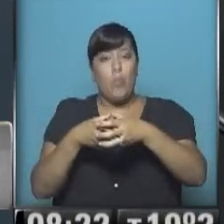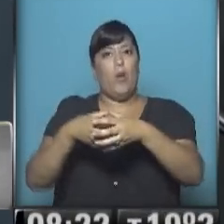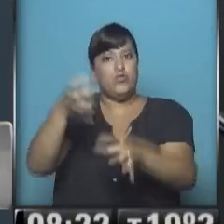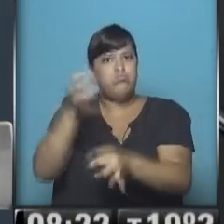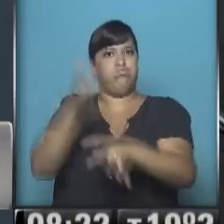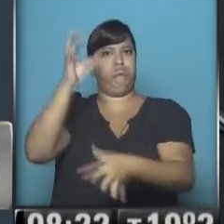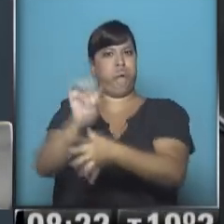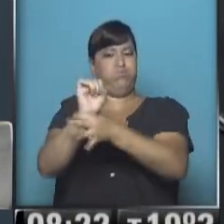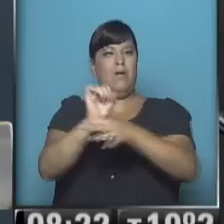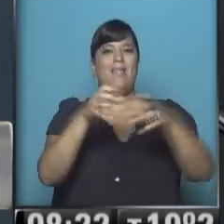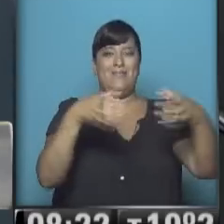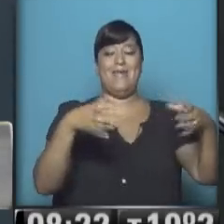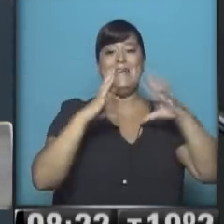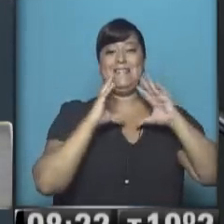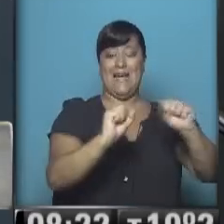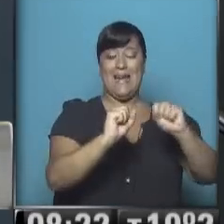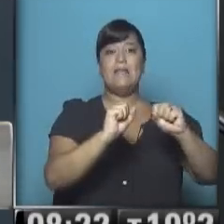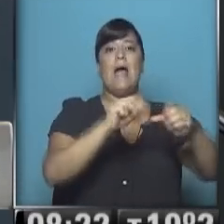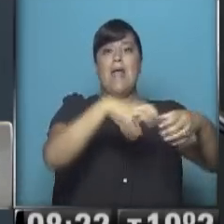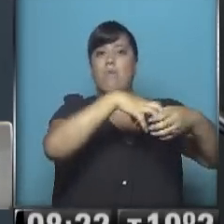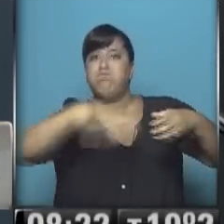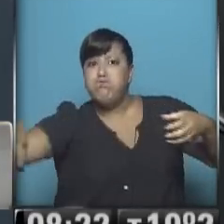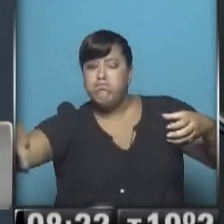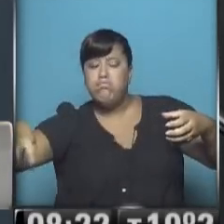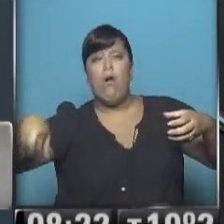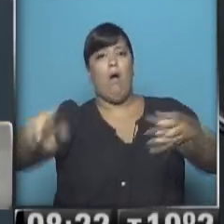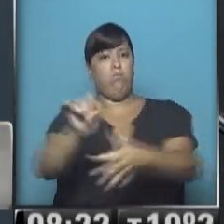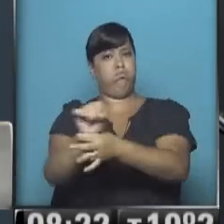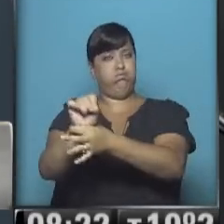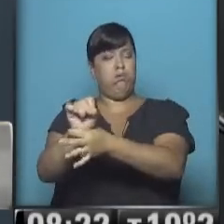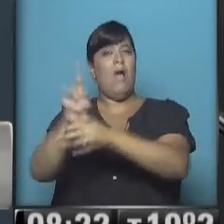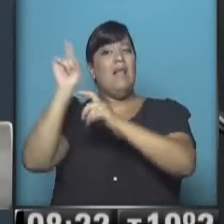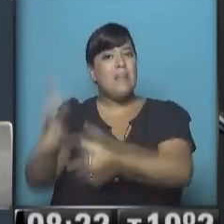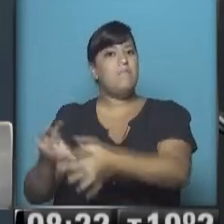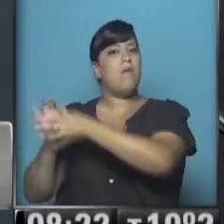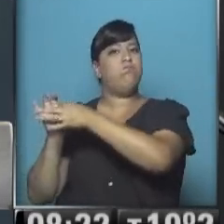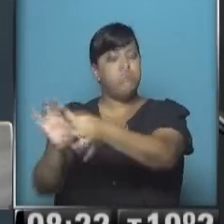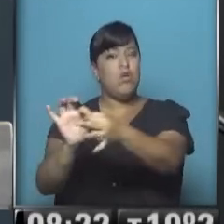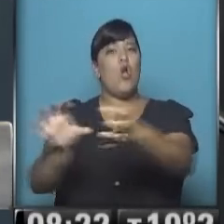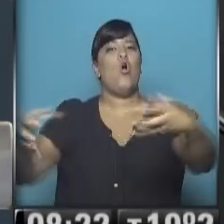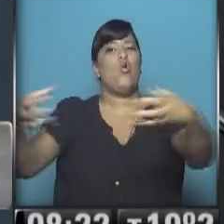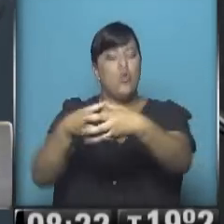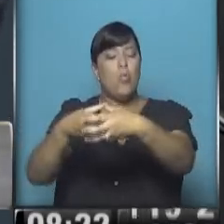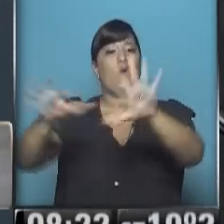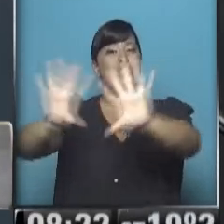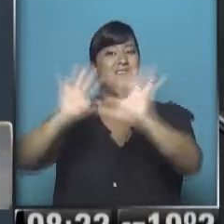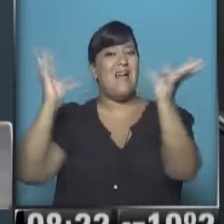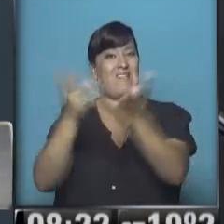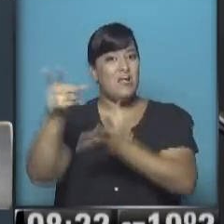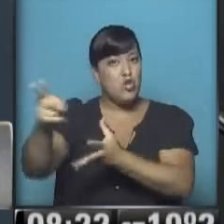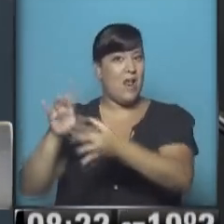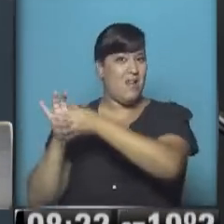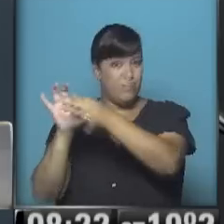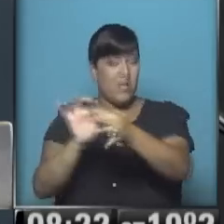desplazados de la secretaría de inteligencia conjuntamente con grupos de inteligencia internacionales y